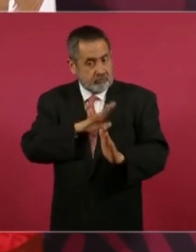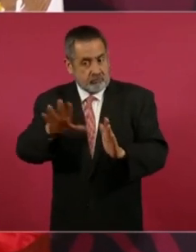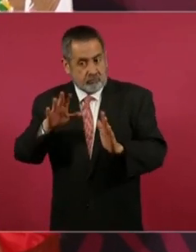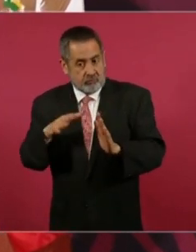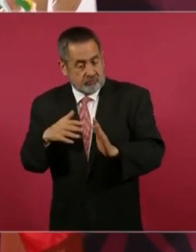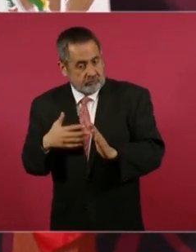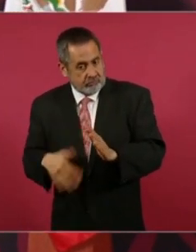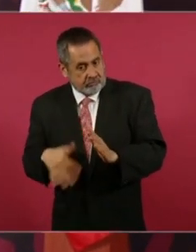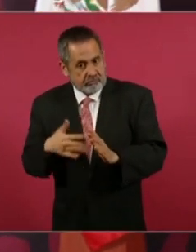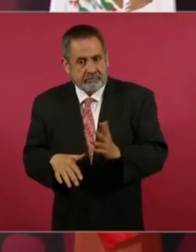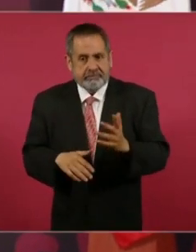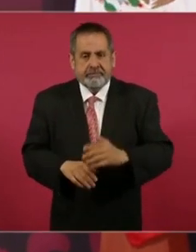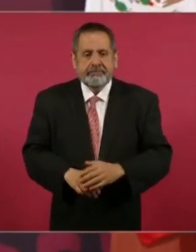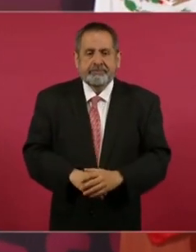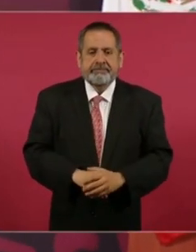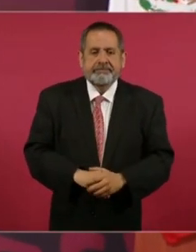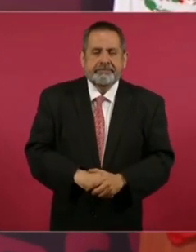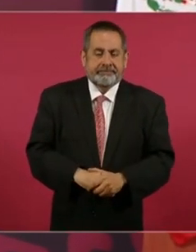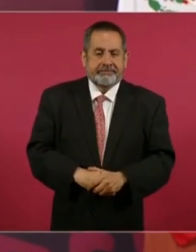acontecimiento.